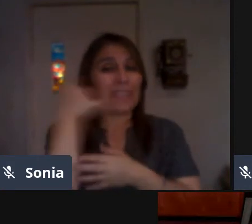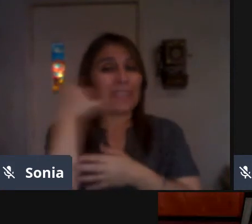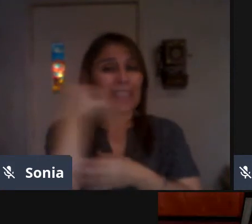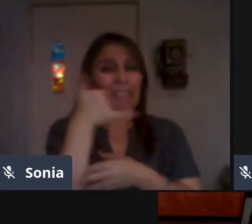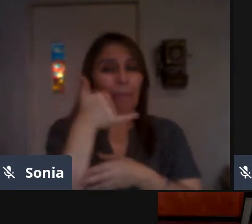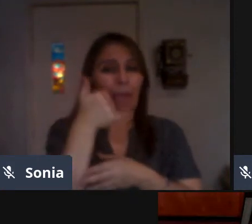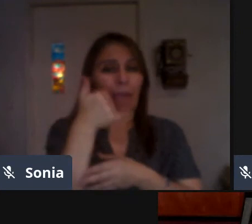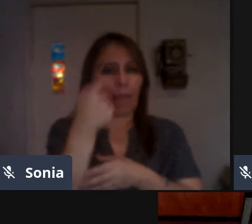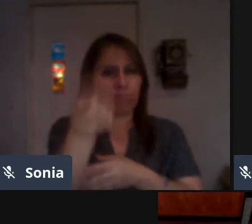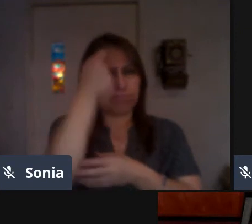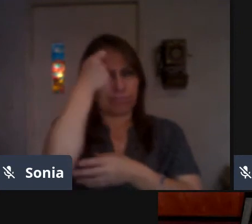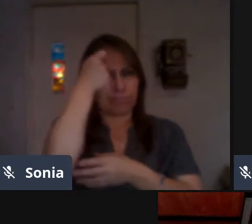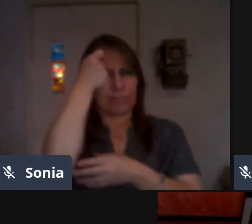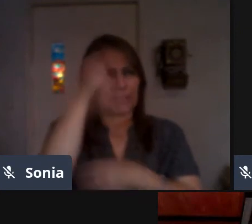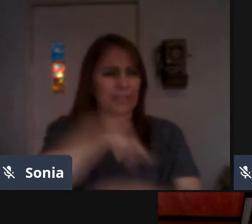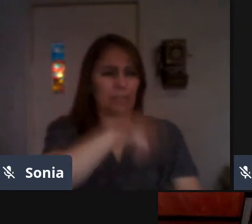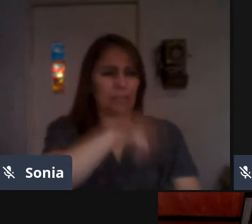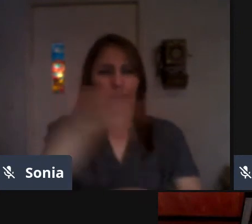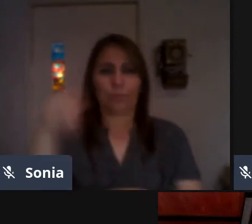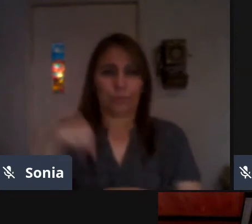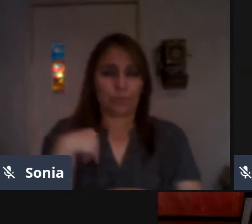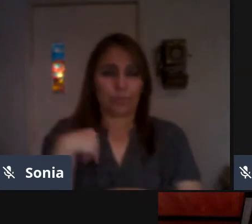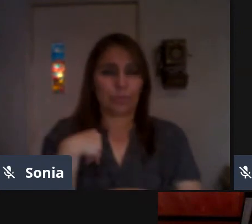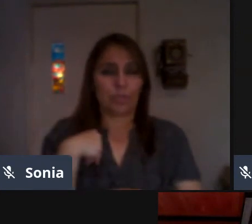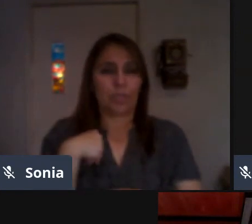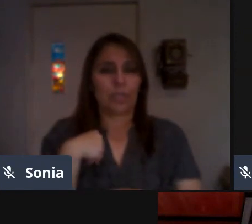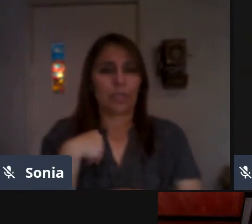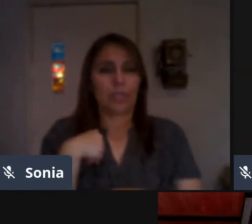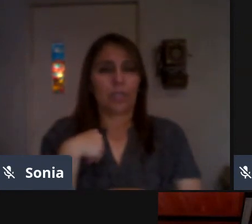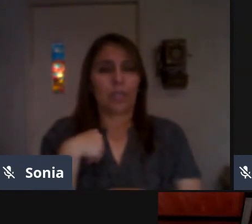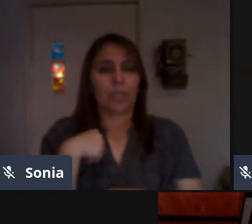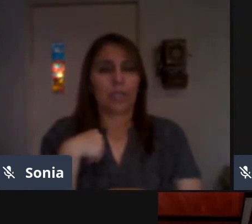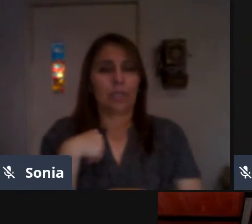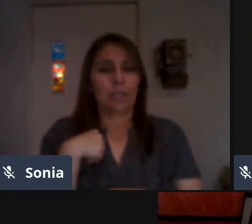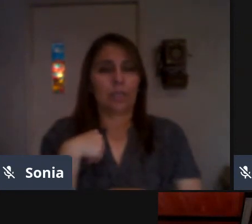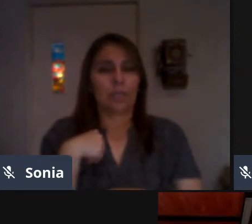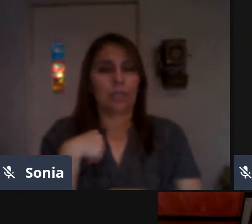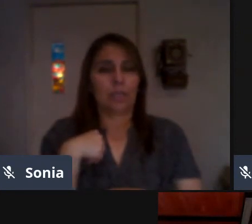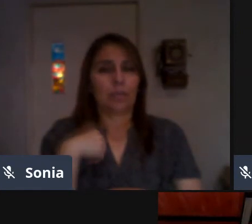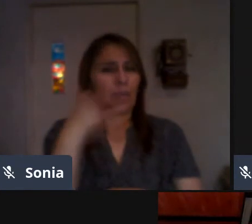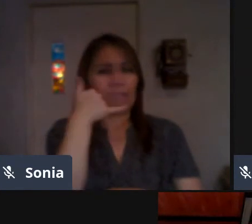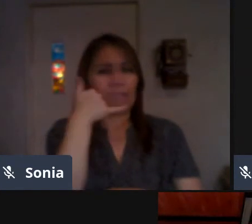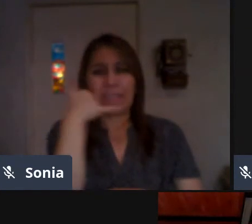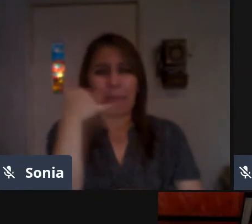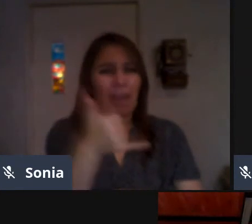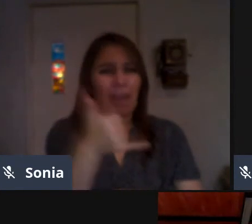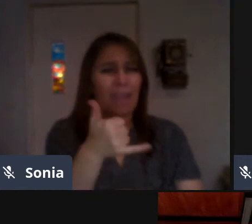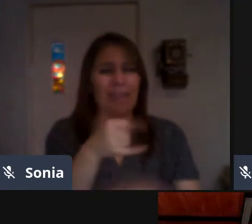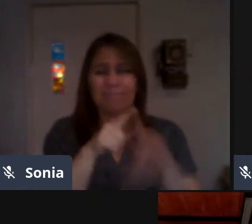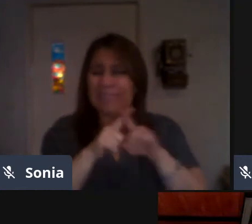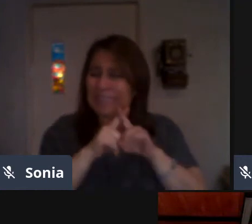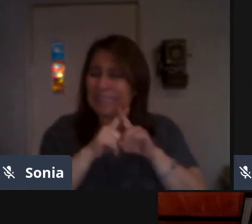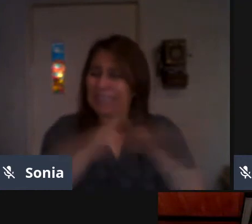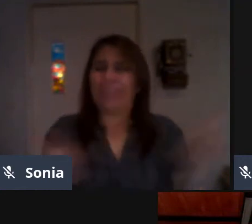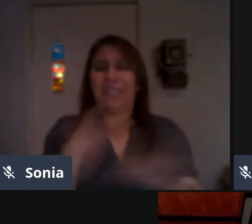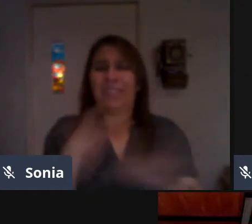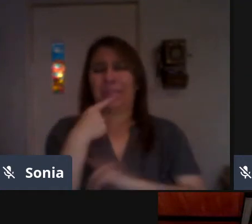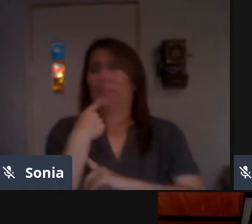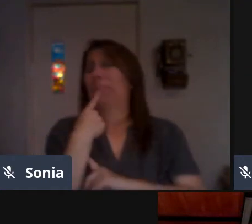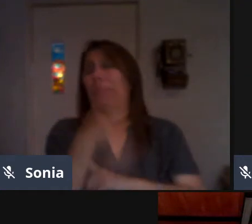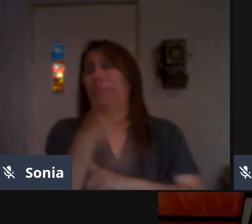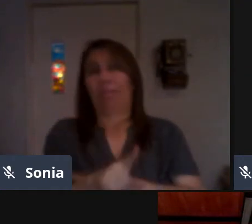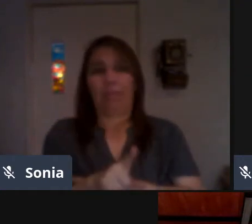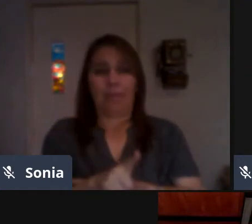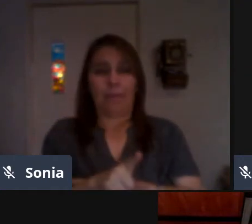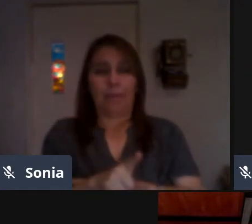de de una llamada totalmente indiferente una recepción de la llamada